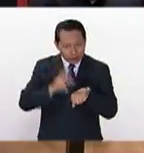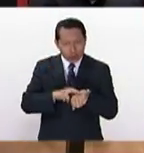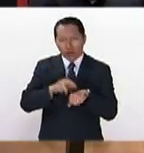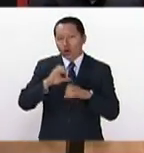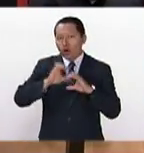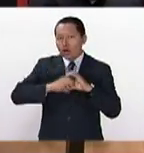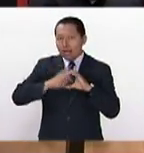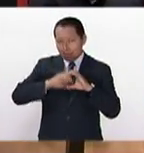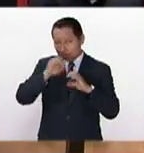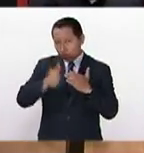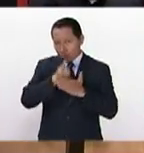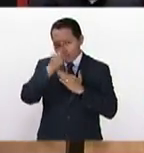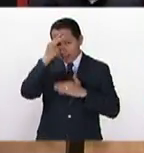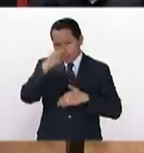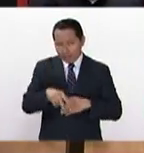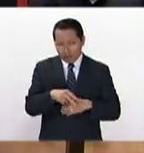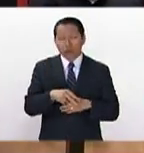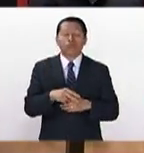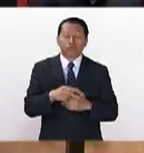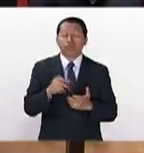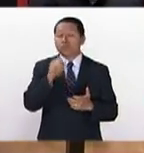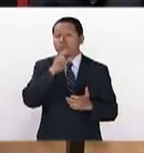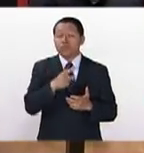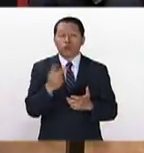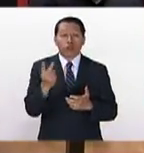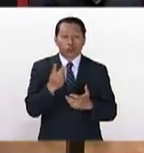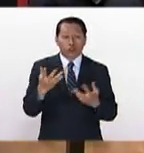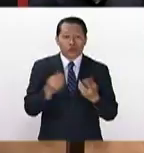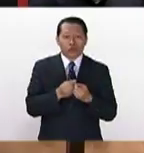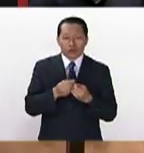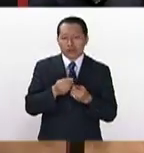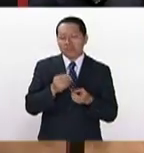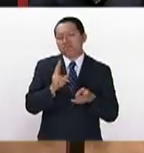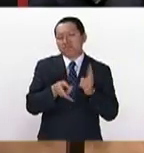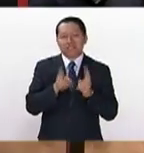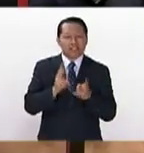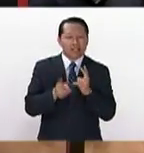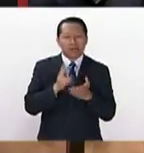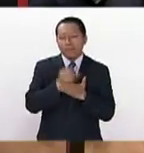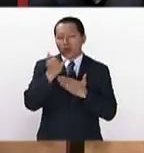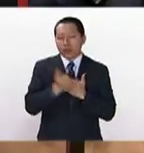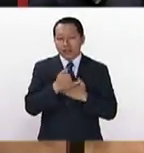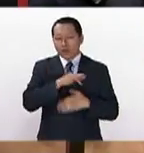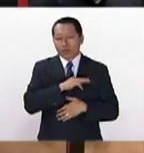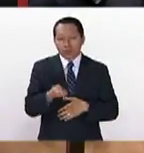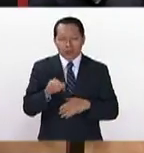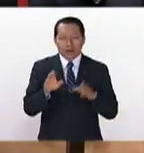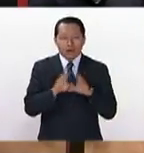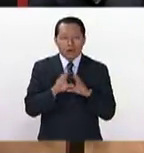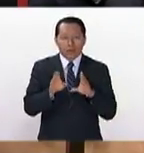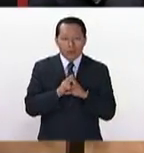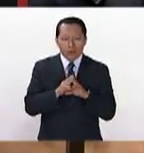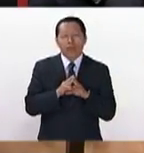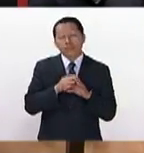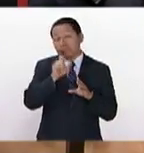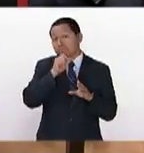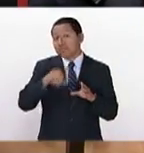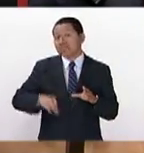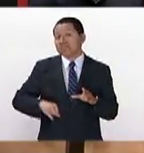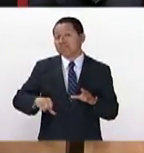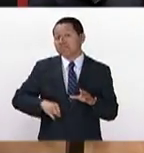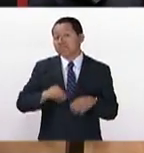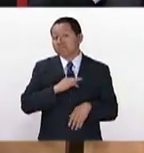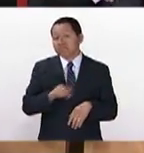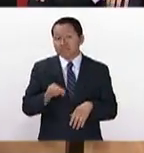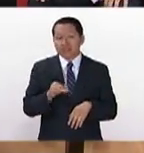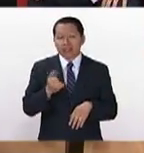los CONALEP de la Ciudad de México, con quien vamos a hablar de un proyecto, Puricán, un proyecto interesante,